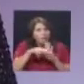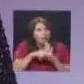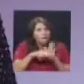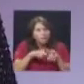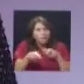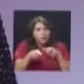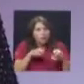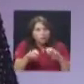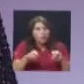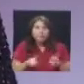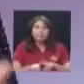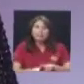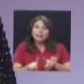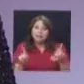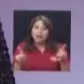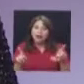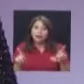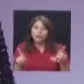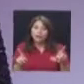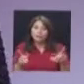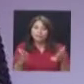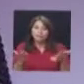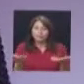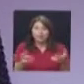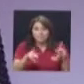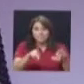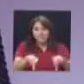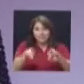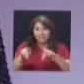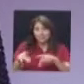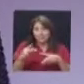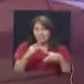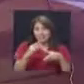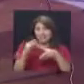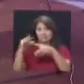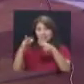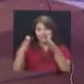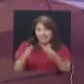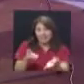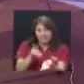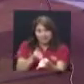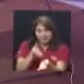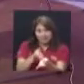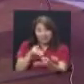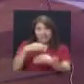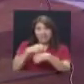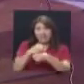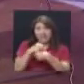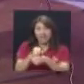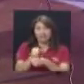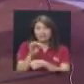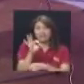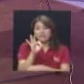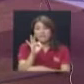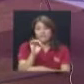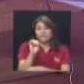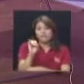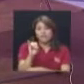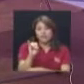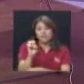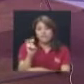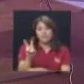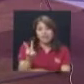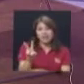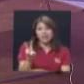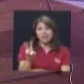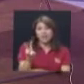embargo ninguno de los especialistas que hace la fecundación in vitro se va a exponer a